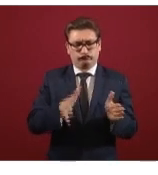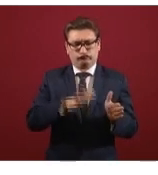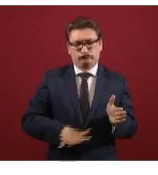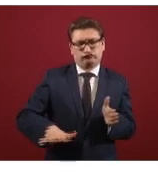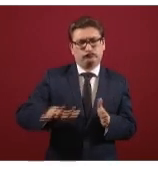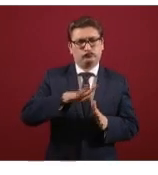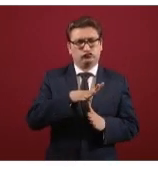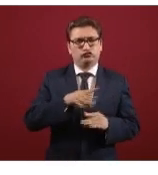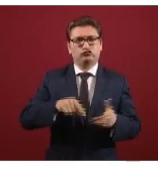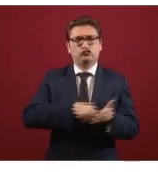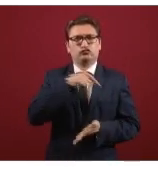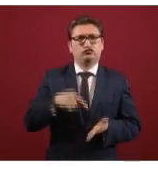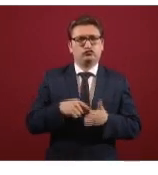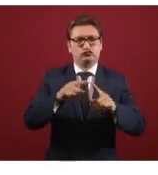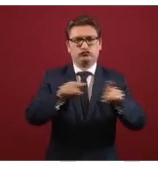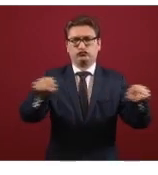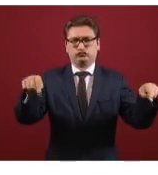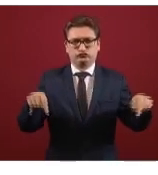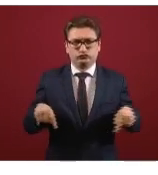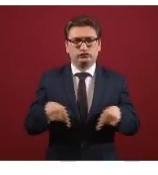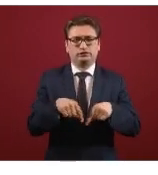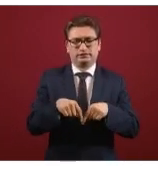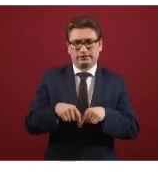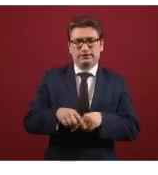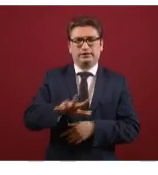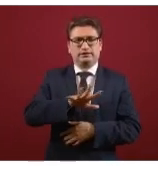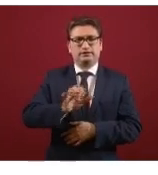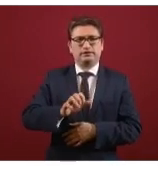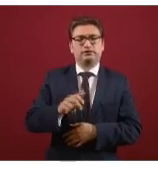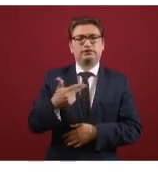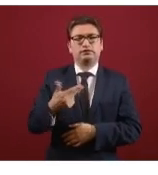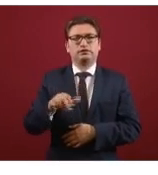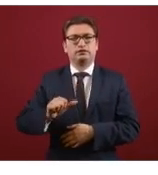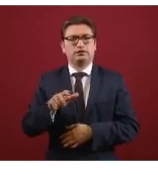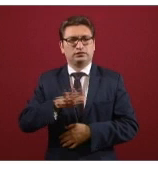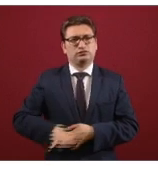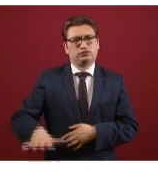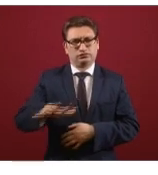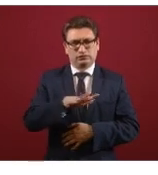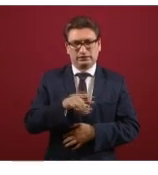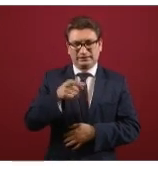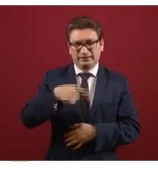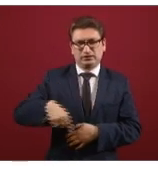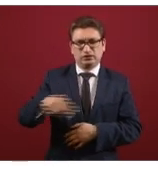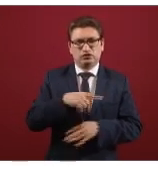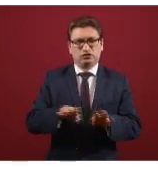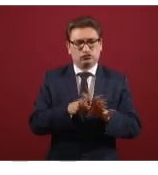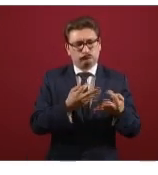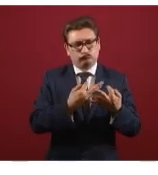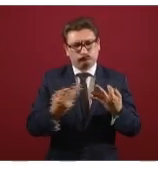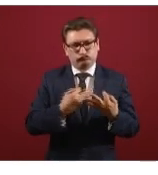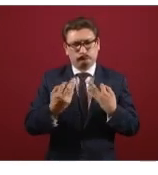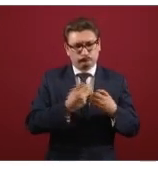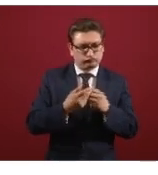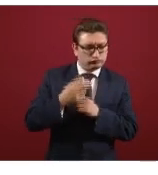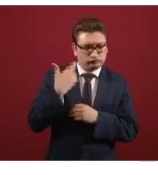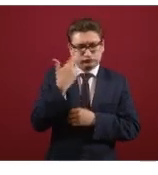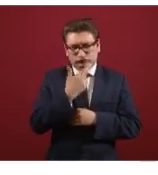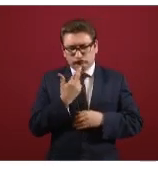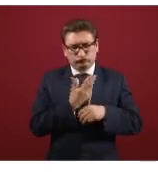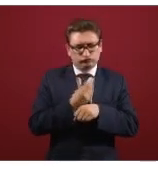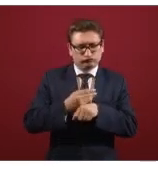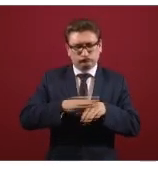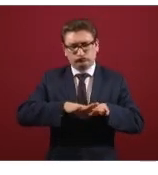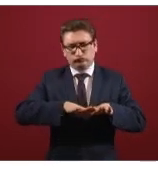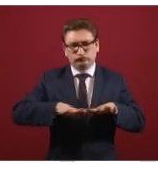más de 500 hectáreas que es mejoramiento de suelos terrat ofrecería la residencia de obra el